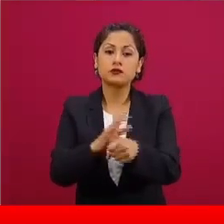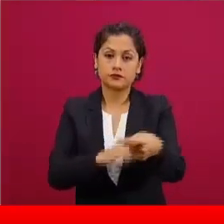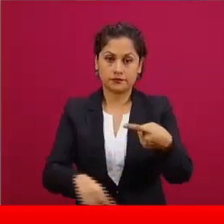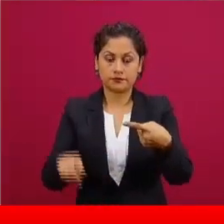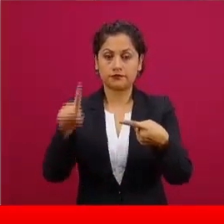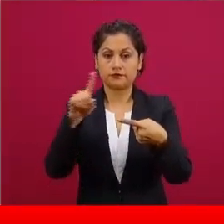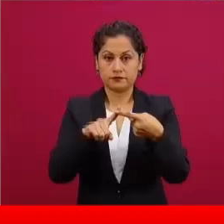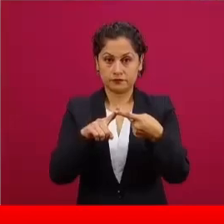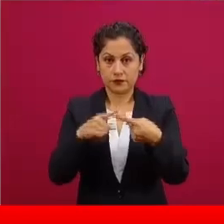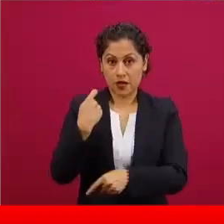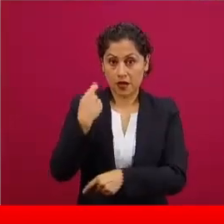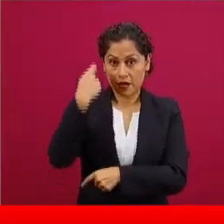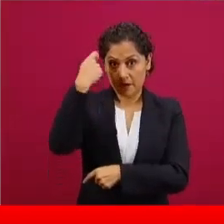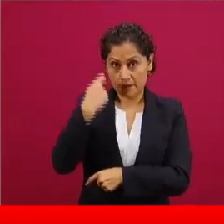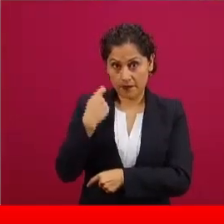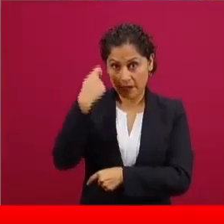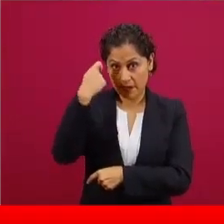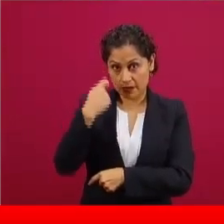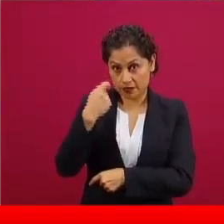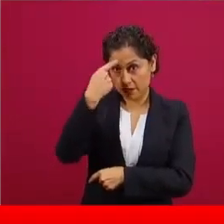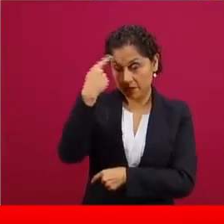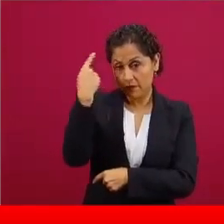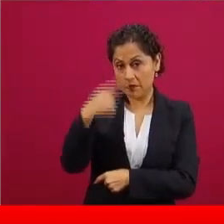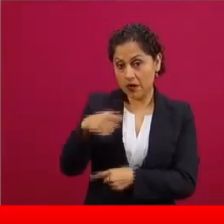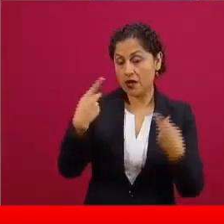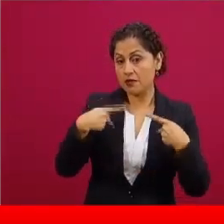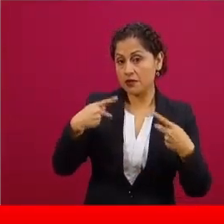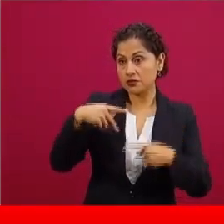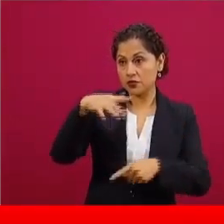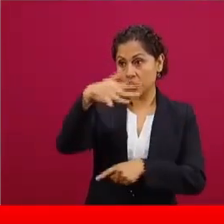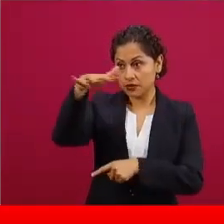pensión para el bienestar de los adultos mayores